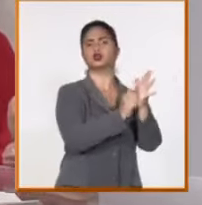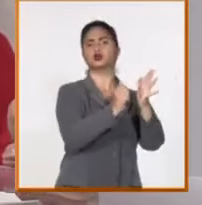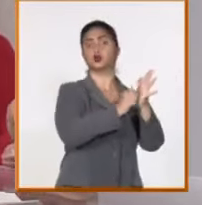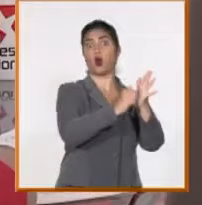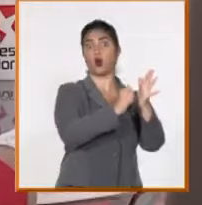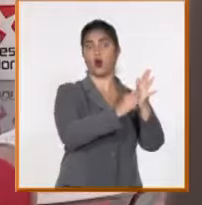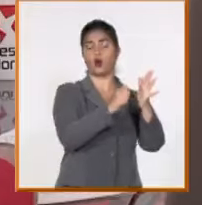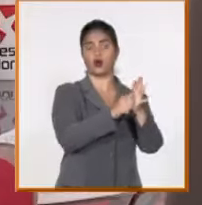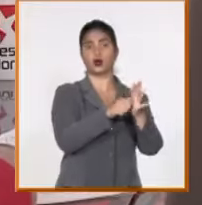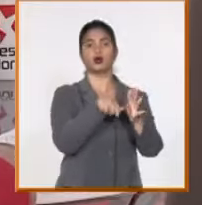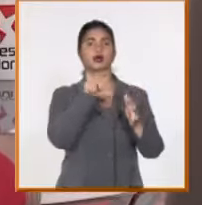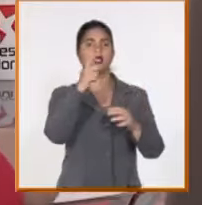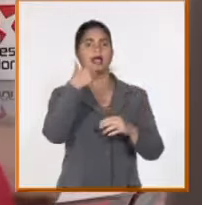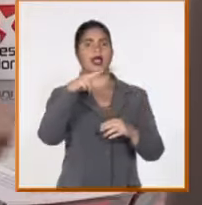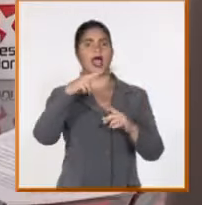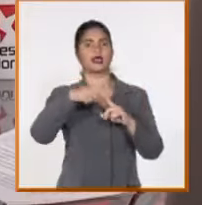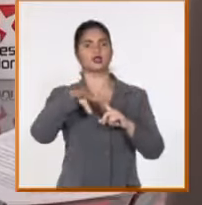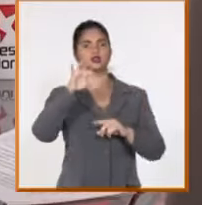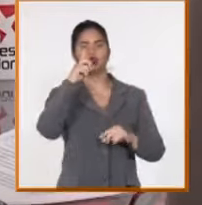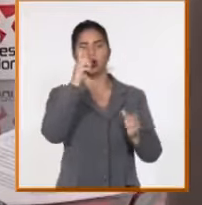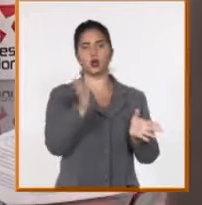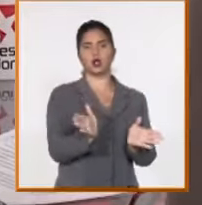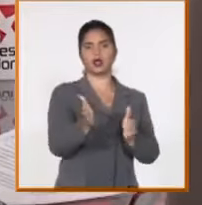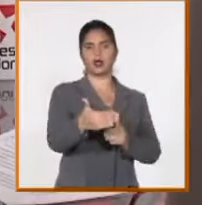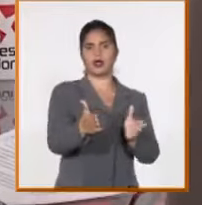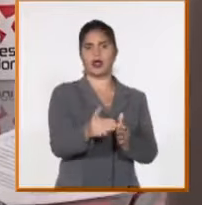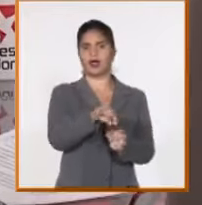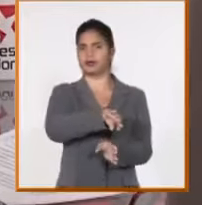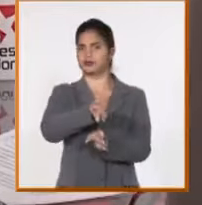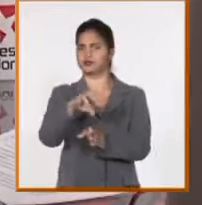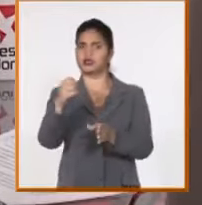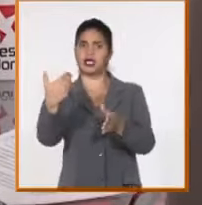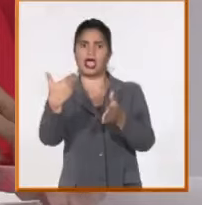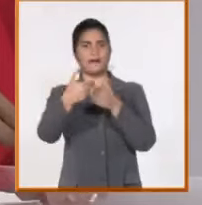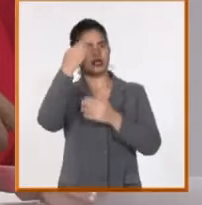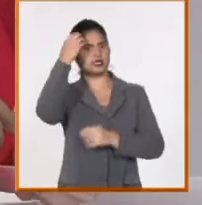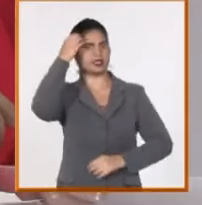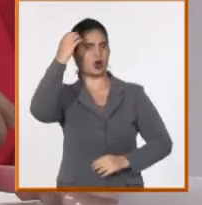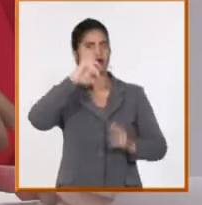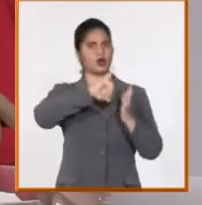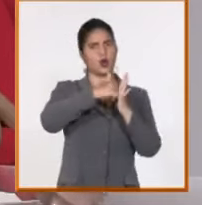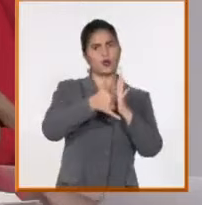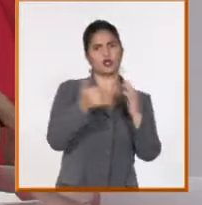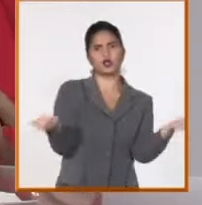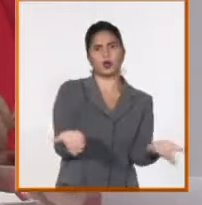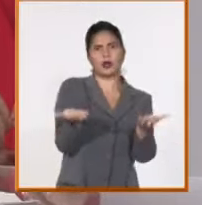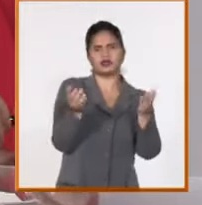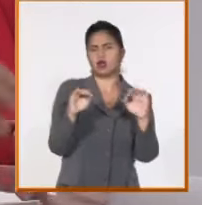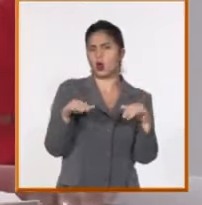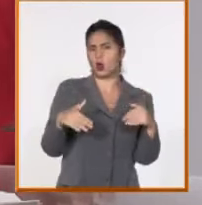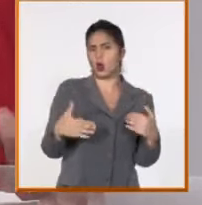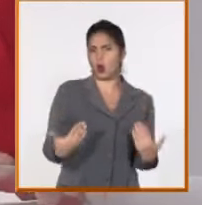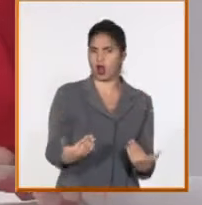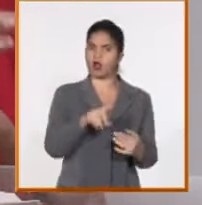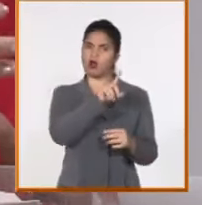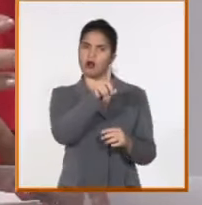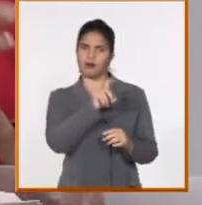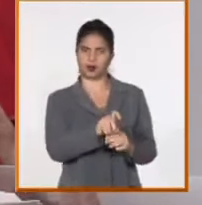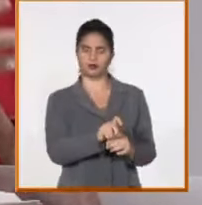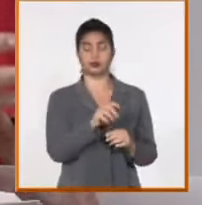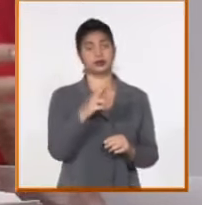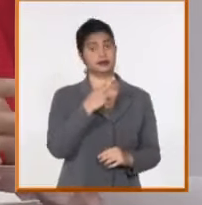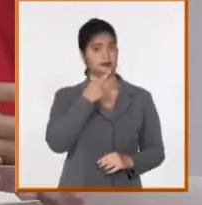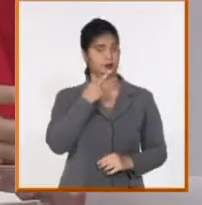Cari con la forma de gestión no Estatal qué proyecto se ha podido avanzar sí eh nosotros desde eh siempre fuimos